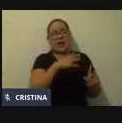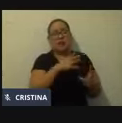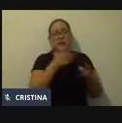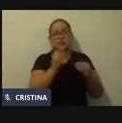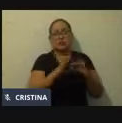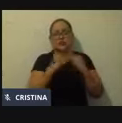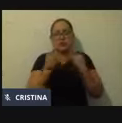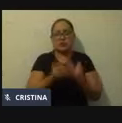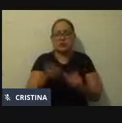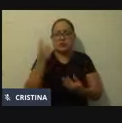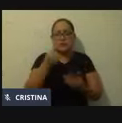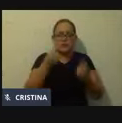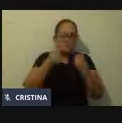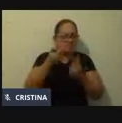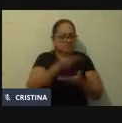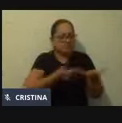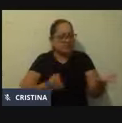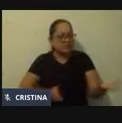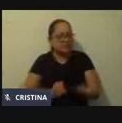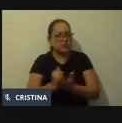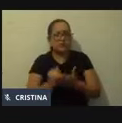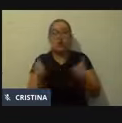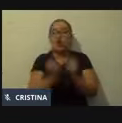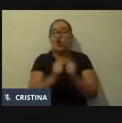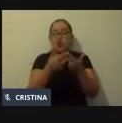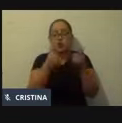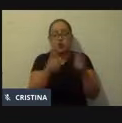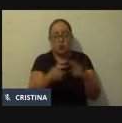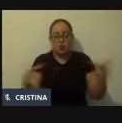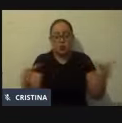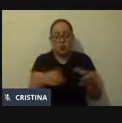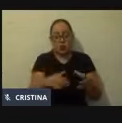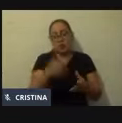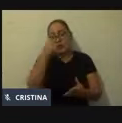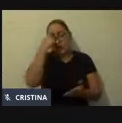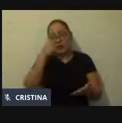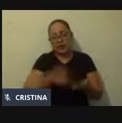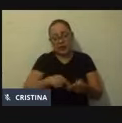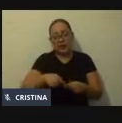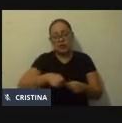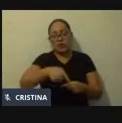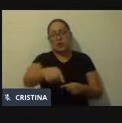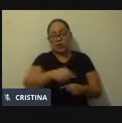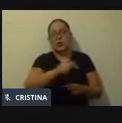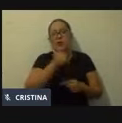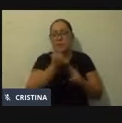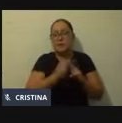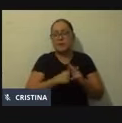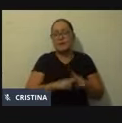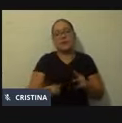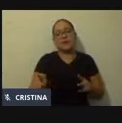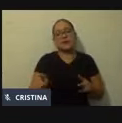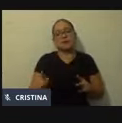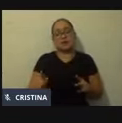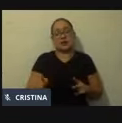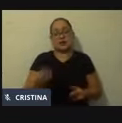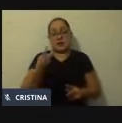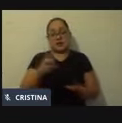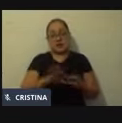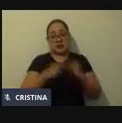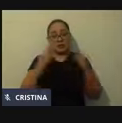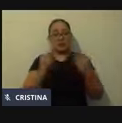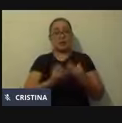tomar las decisiones y se tomaban en grupo. Bueno, eso es algo que yo creo que va a pasar y que va a ser algo que evite